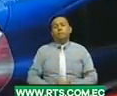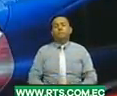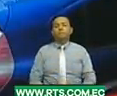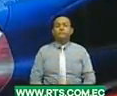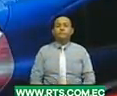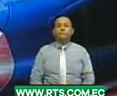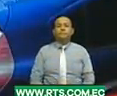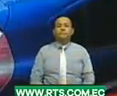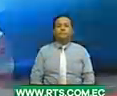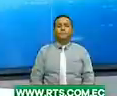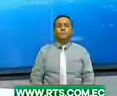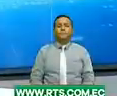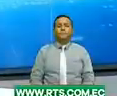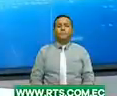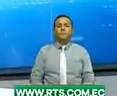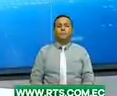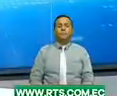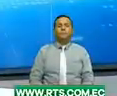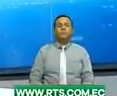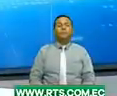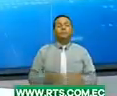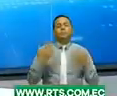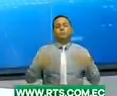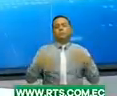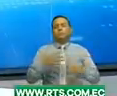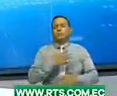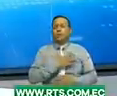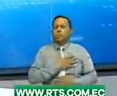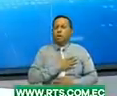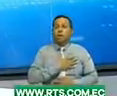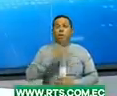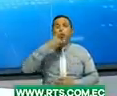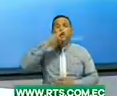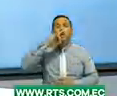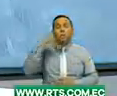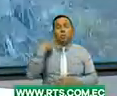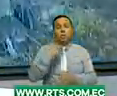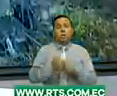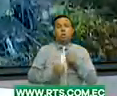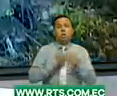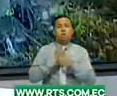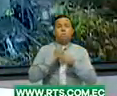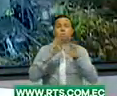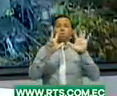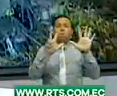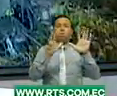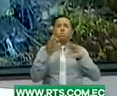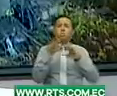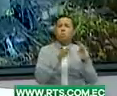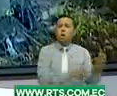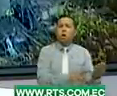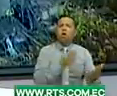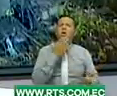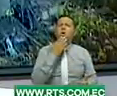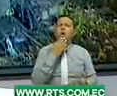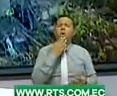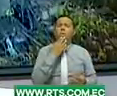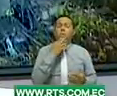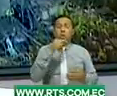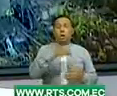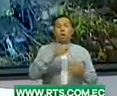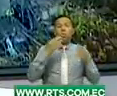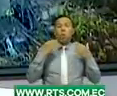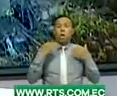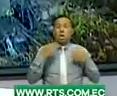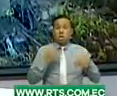Saona. Y un hecho lamentable, un menor de 8 años de edad murió electrocutado en un populoso sector del noroeste de Guayaquil. El